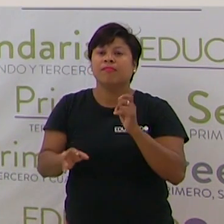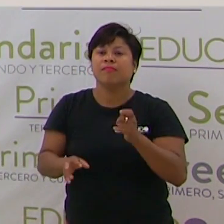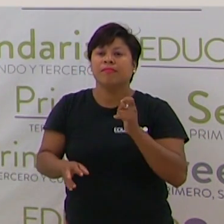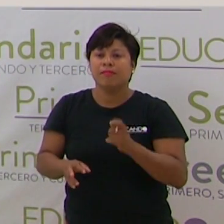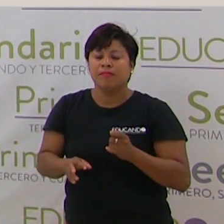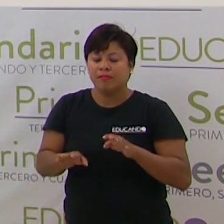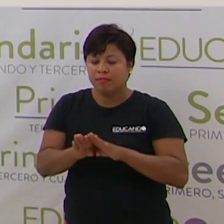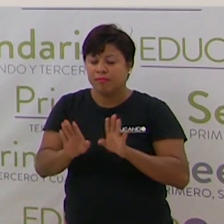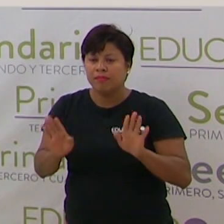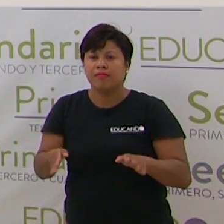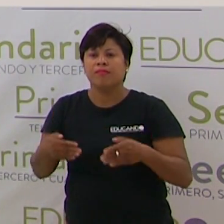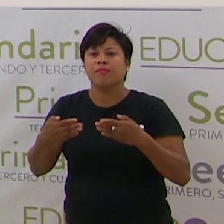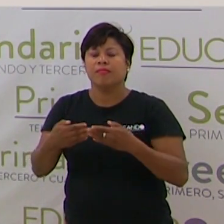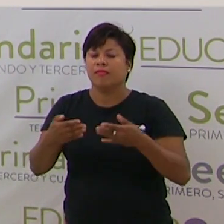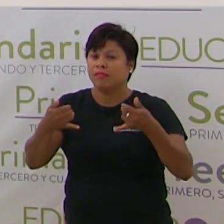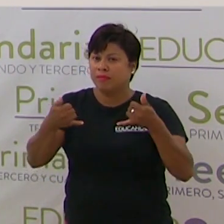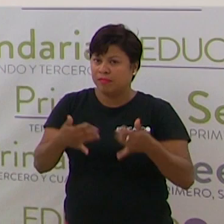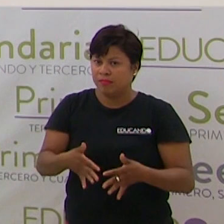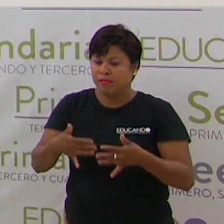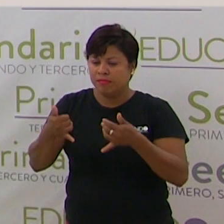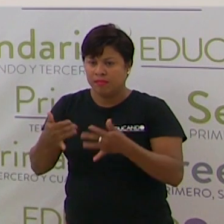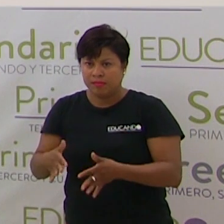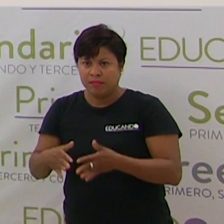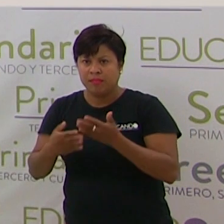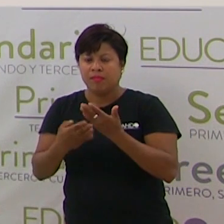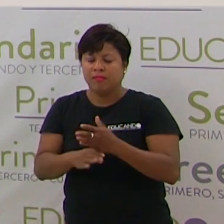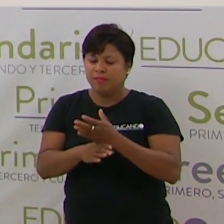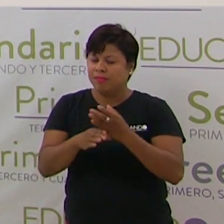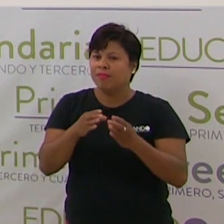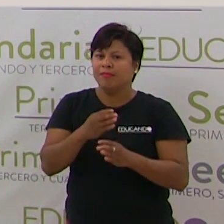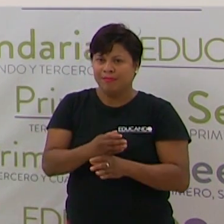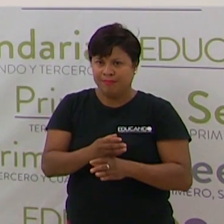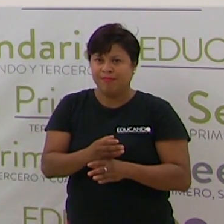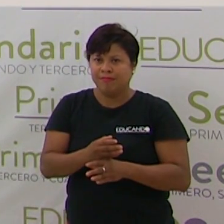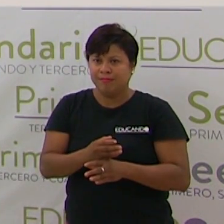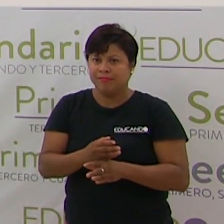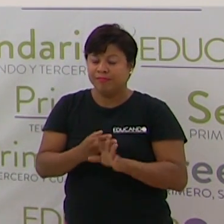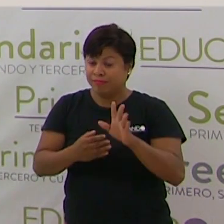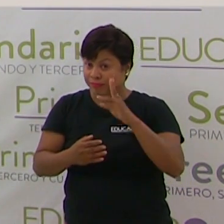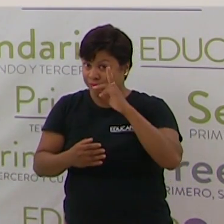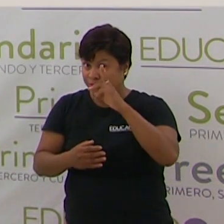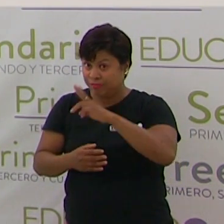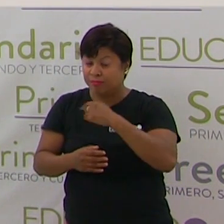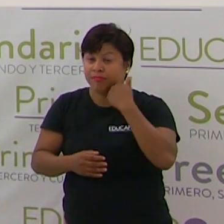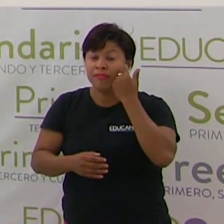la comparación del peso de los objetos. Y algo que quiero